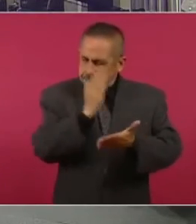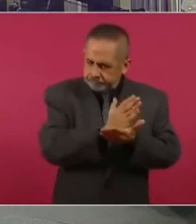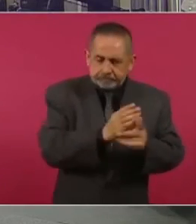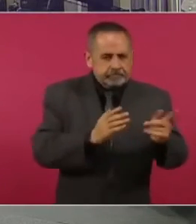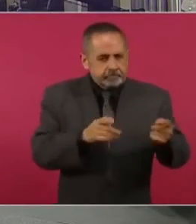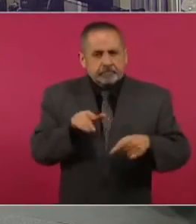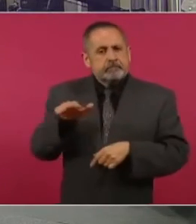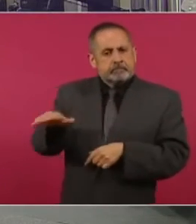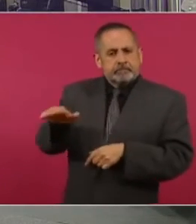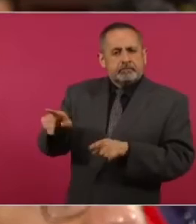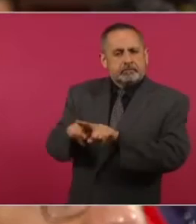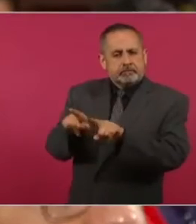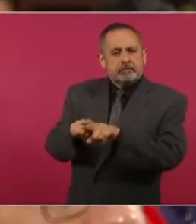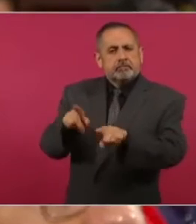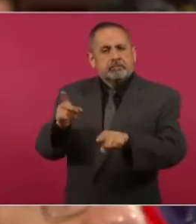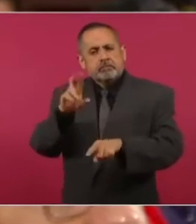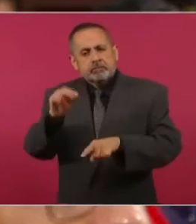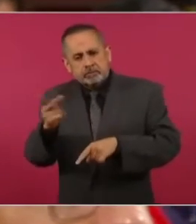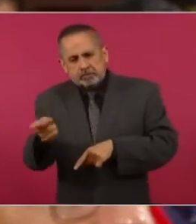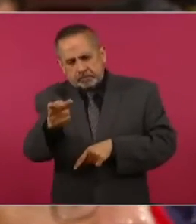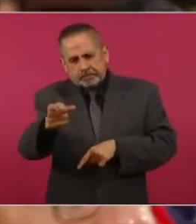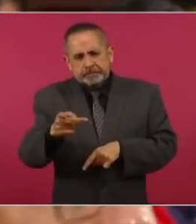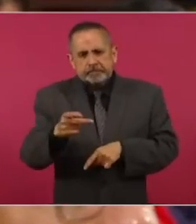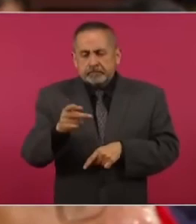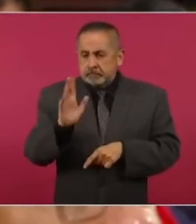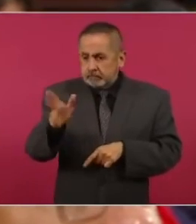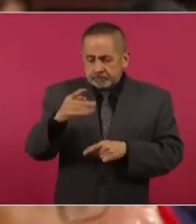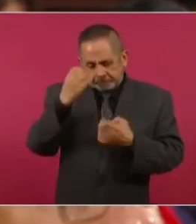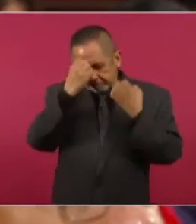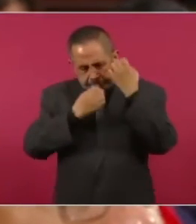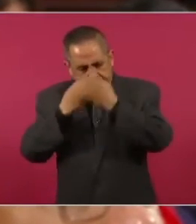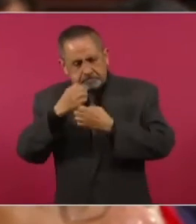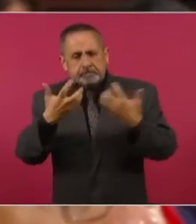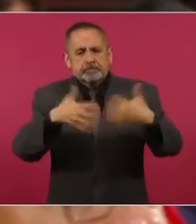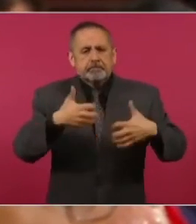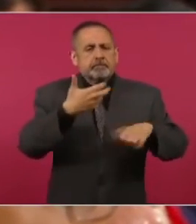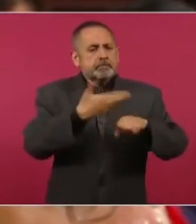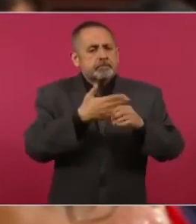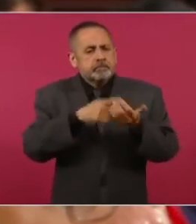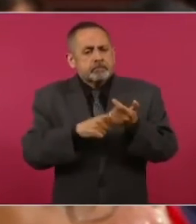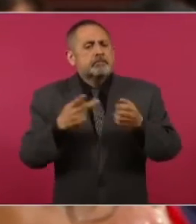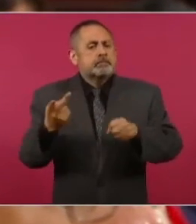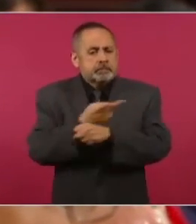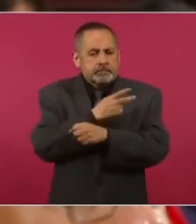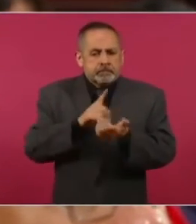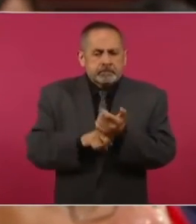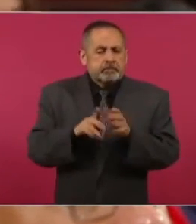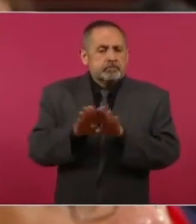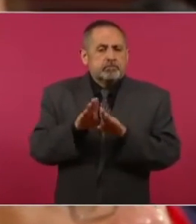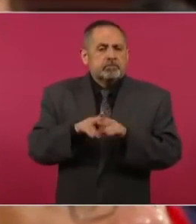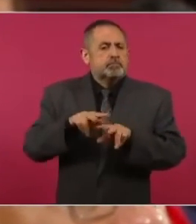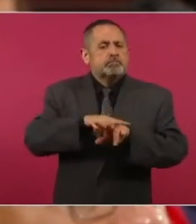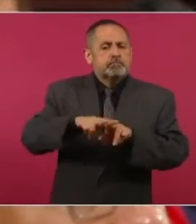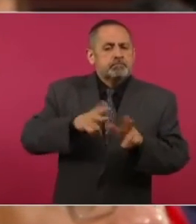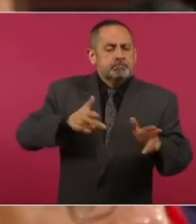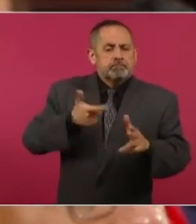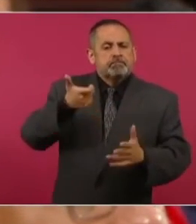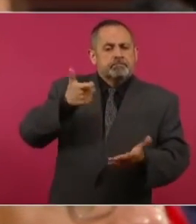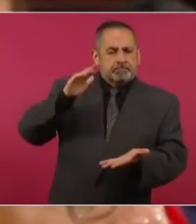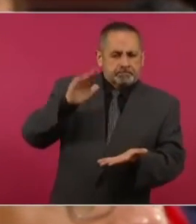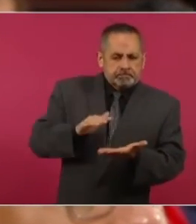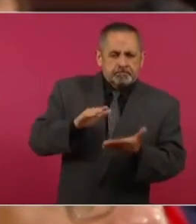doctora si se pudo revisar este tema, si se habló con las empresas involucradas y si se ha tenido pues